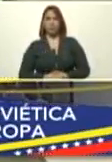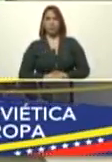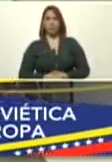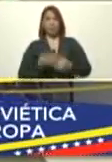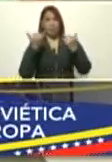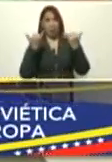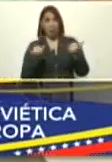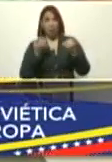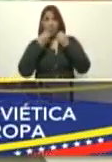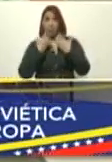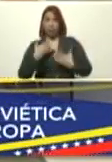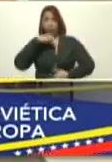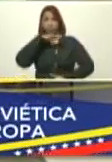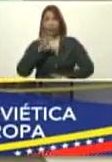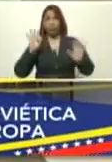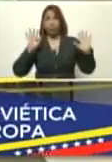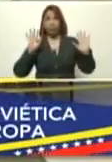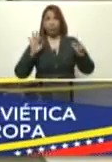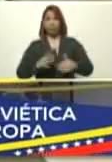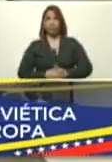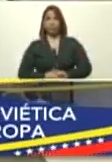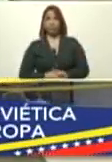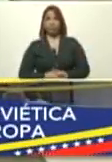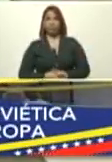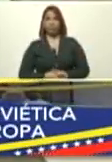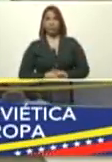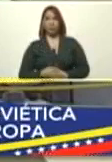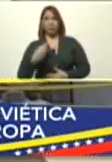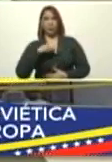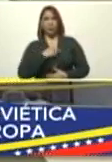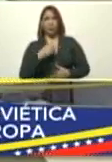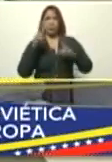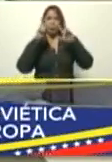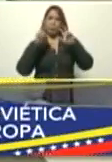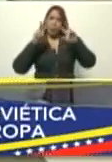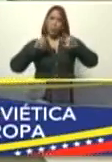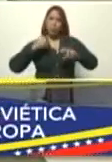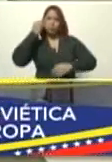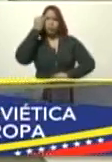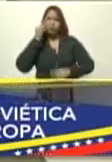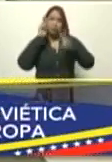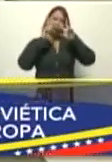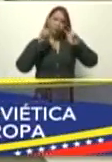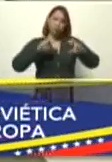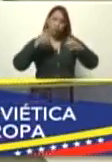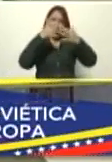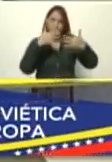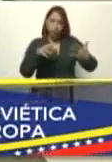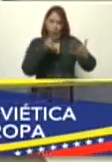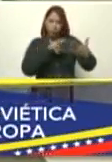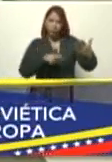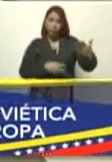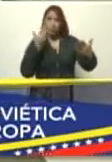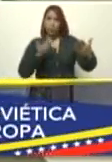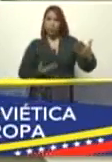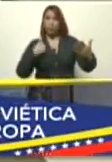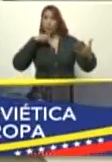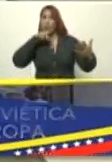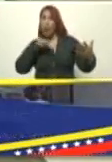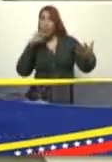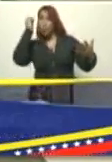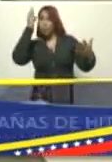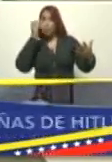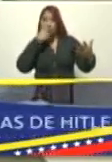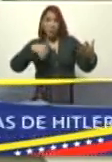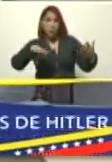Ahora, bueno, esta historia, como estábamos repasando, muy importante, porque yo le hablo a la conciencia